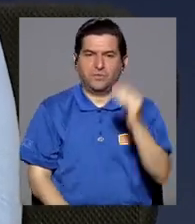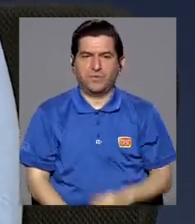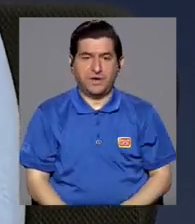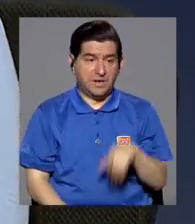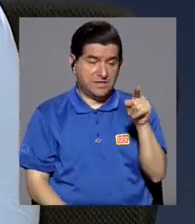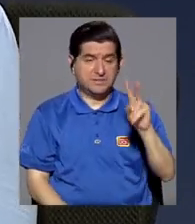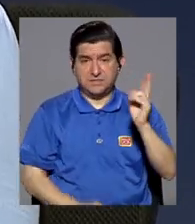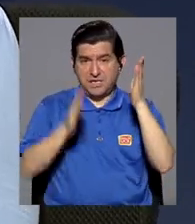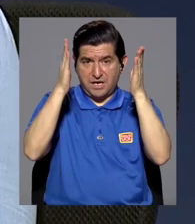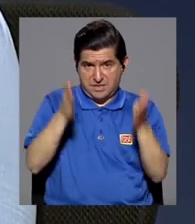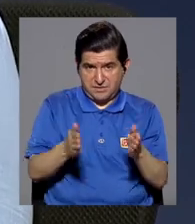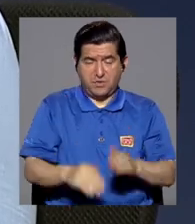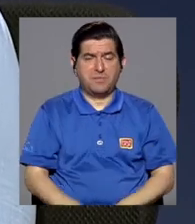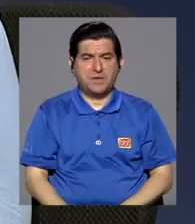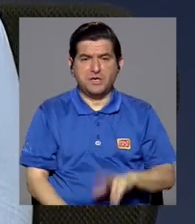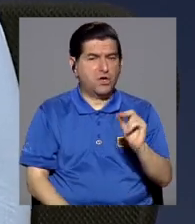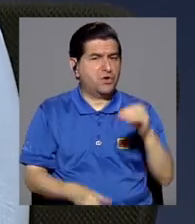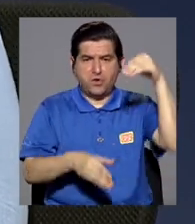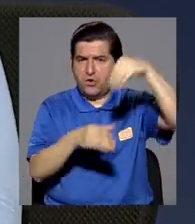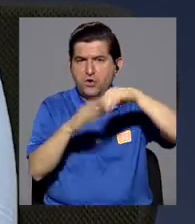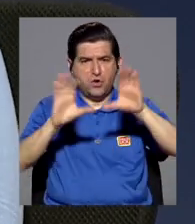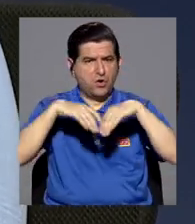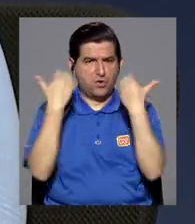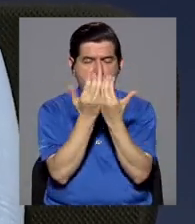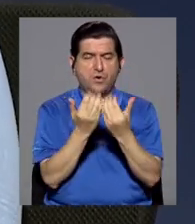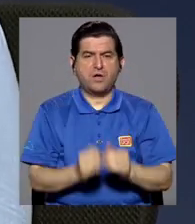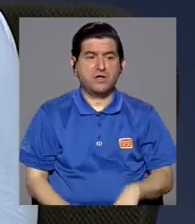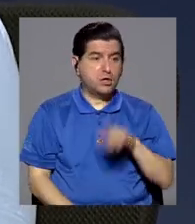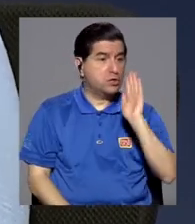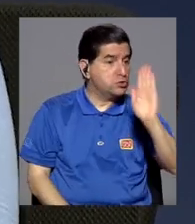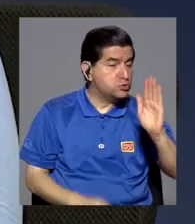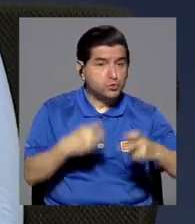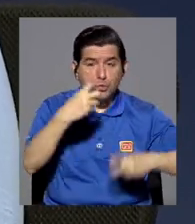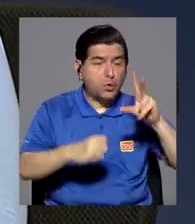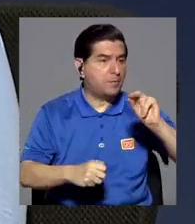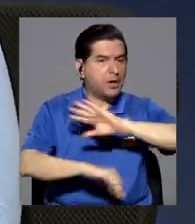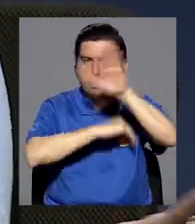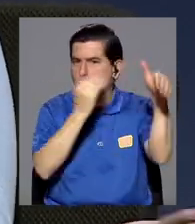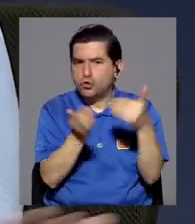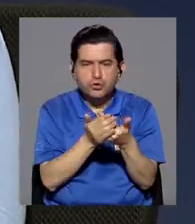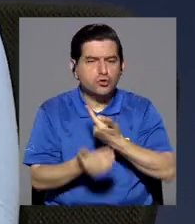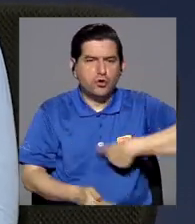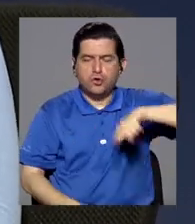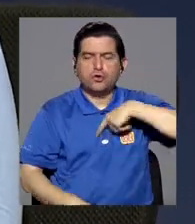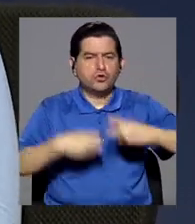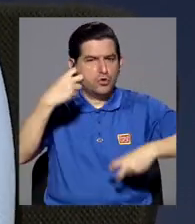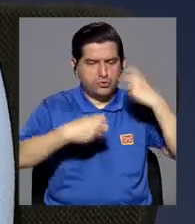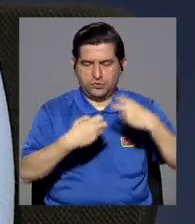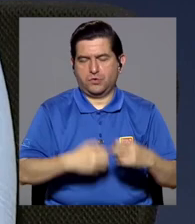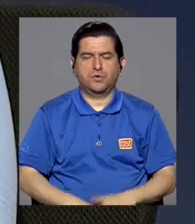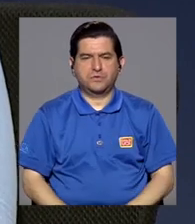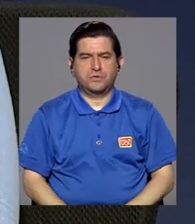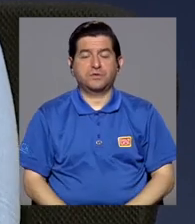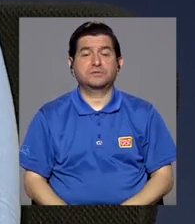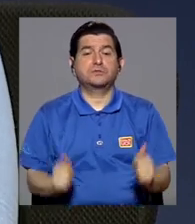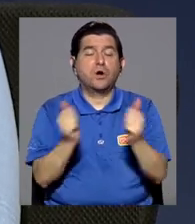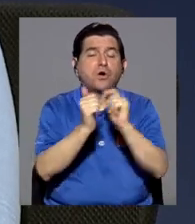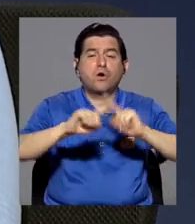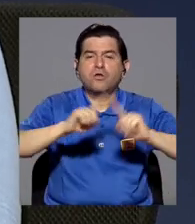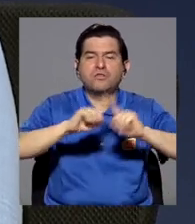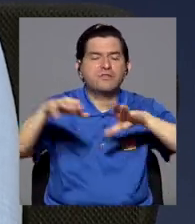si este compañero tuyo no está en la clase es problema no el es problema de todos tenemos que regresar y con